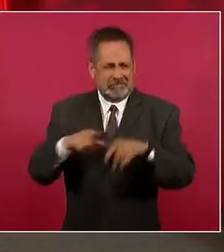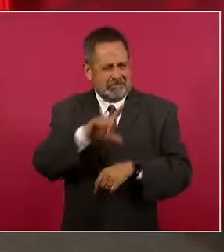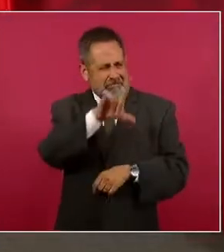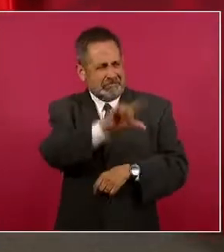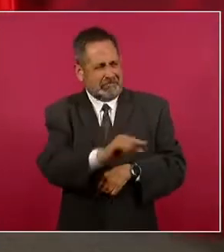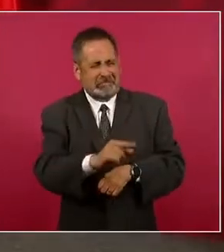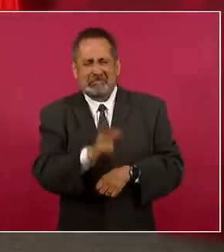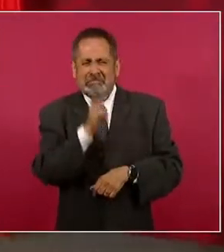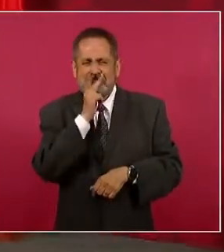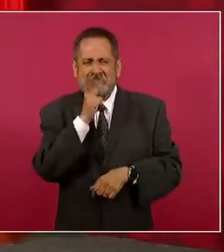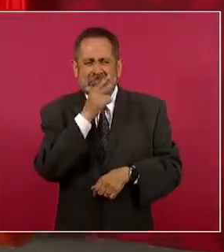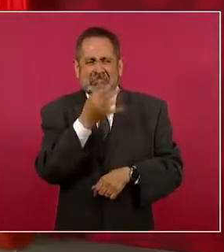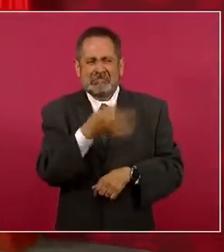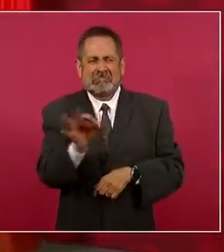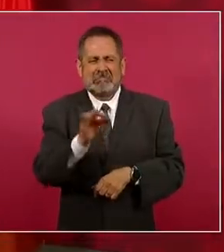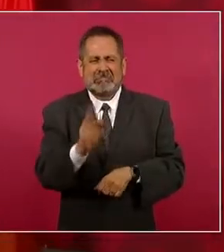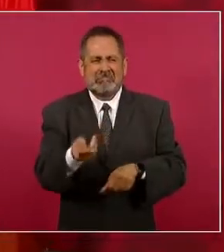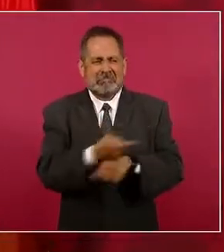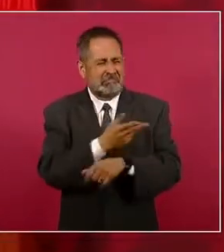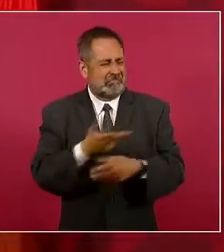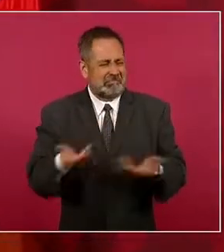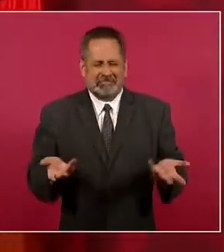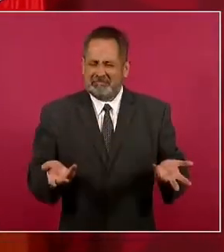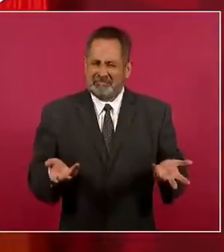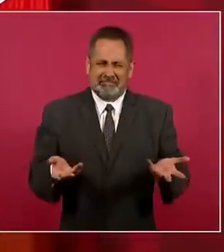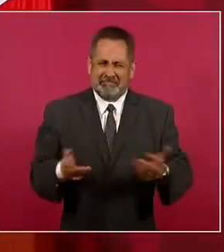vulgaridad. Una cosa es